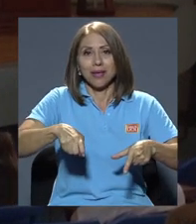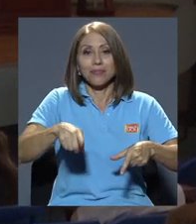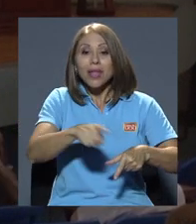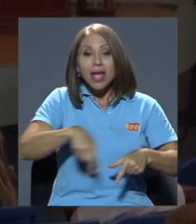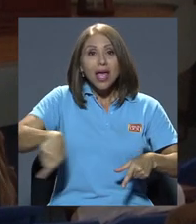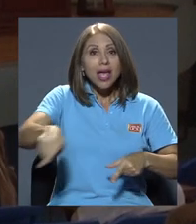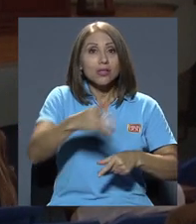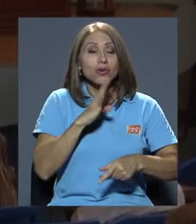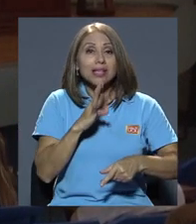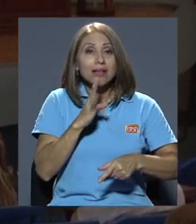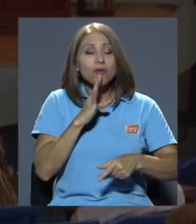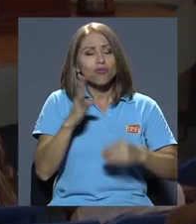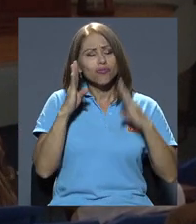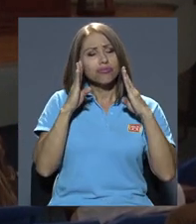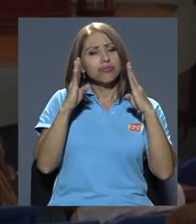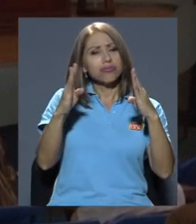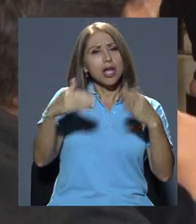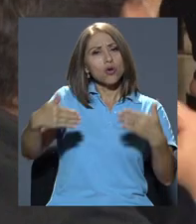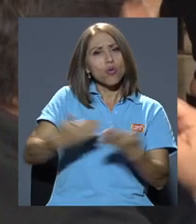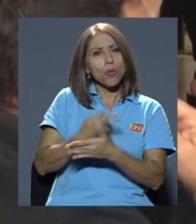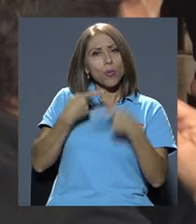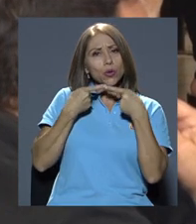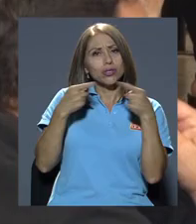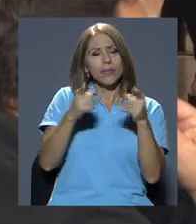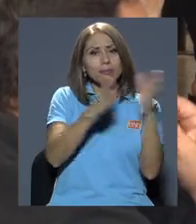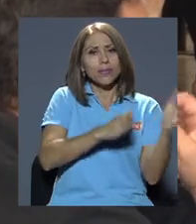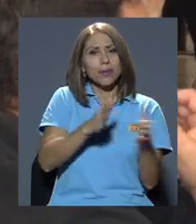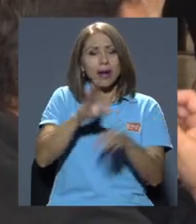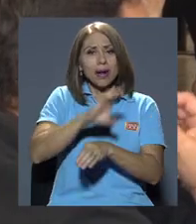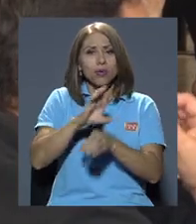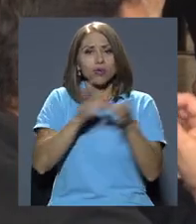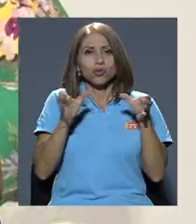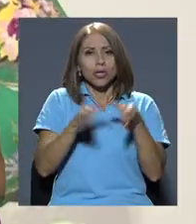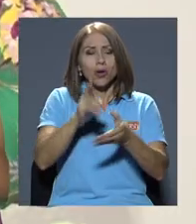en la presentación del nuevo pronunciamiento que prepara el Consejo